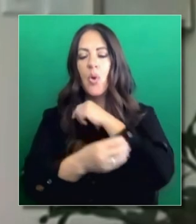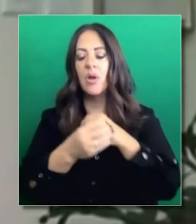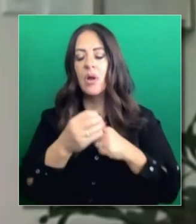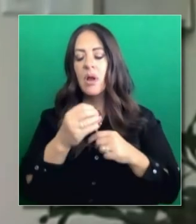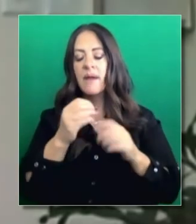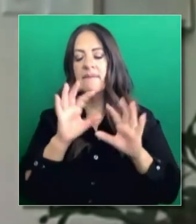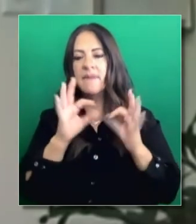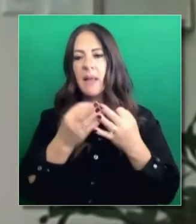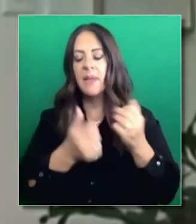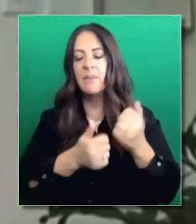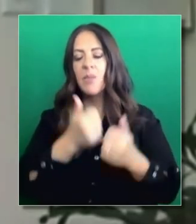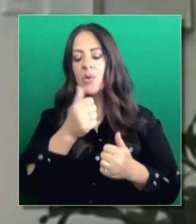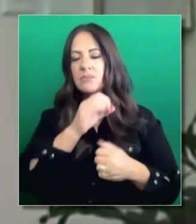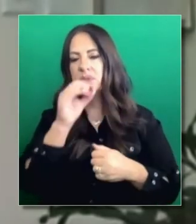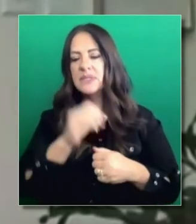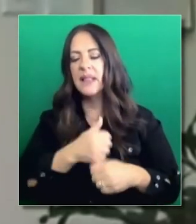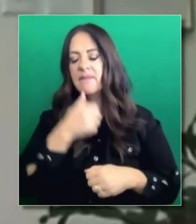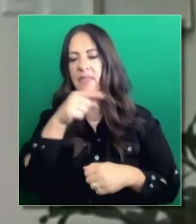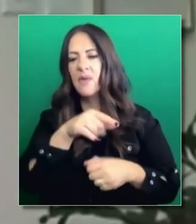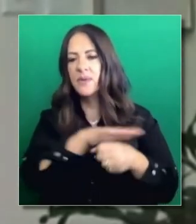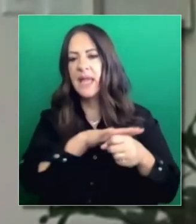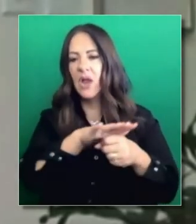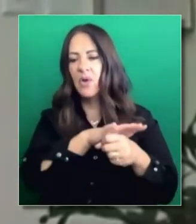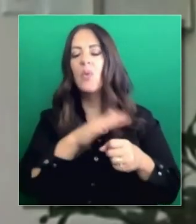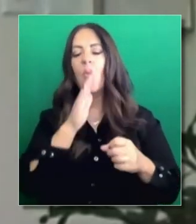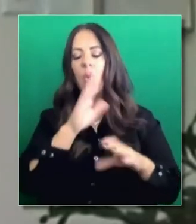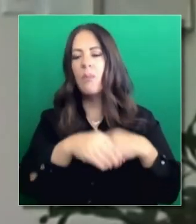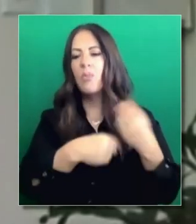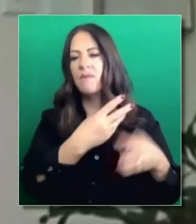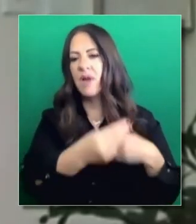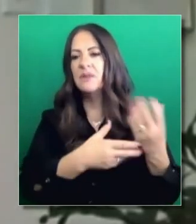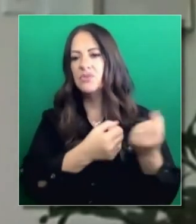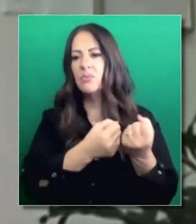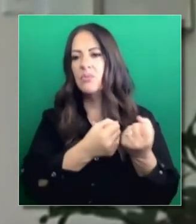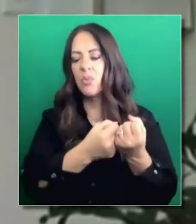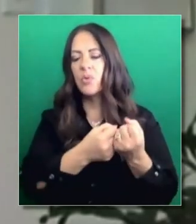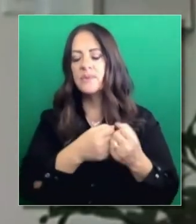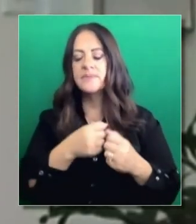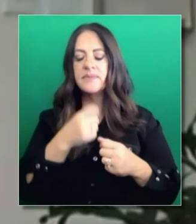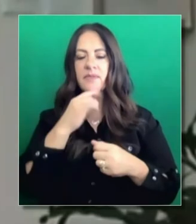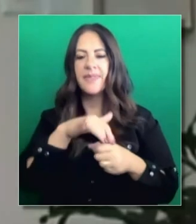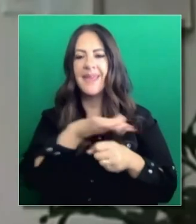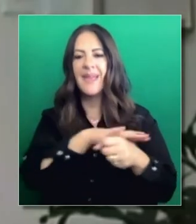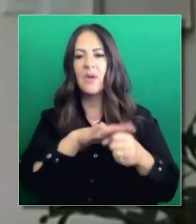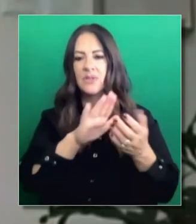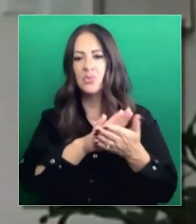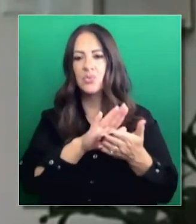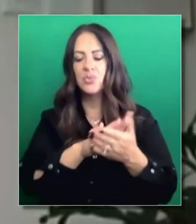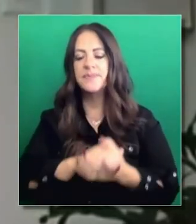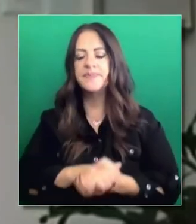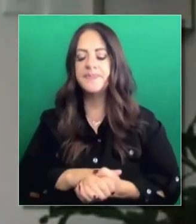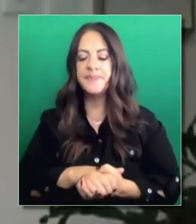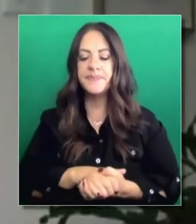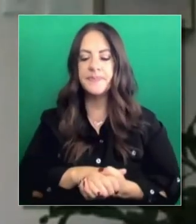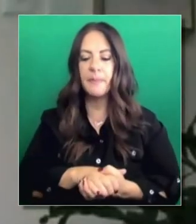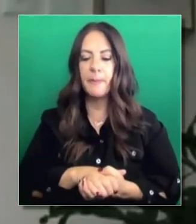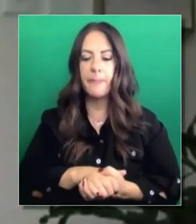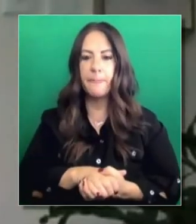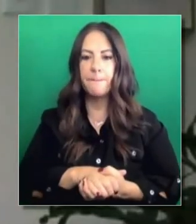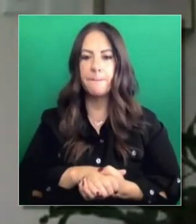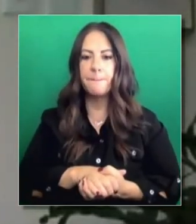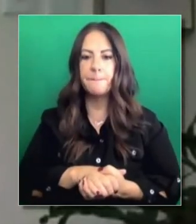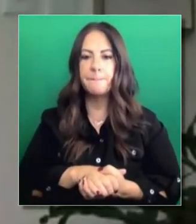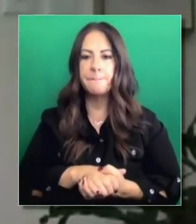pobreza. Queremos que puedan regresar a la escuela físicamente, pero interinalmente tenemos que poner en práctica